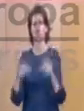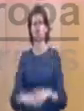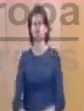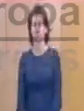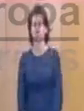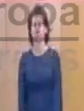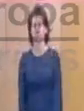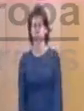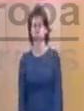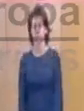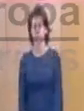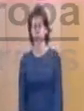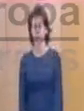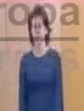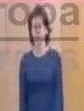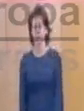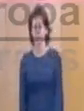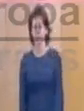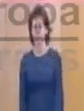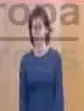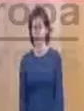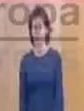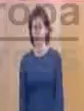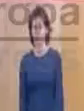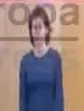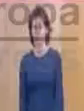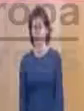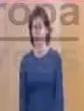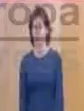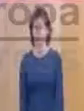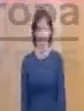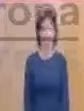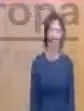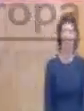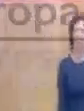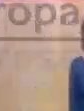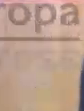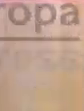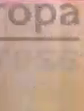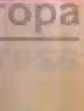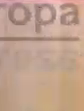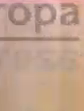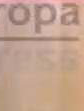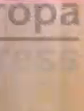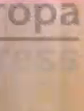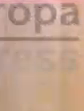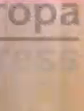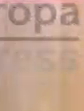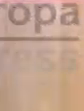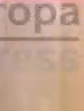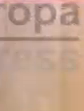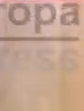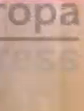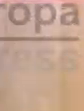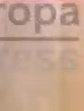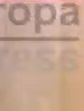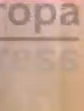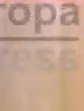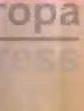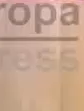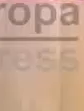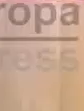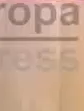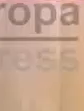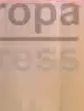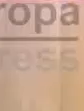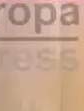como presidente del gobierno, el 6º de la actual democracia constitucional española. El nuevo jefe del Ejecutivo jurará su cargo este miércoles, una vez